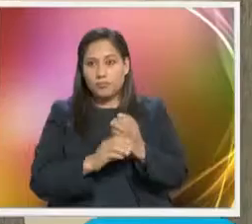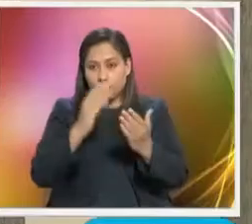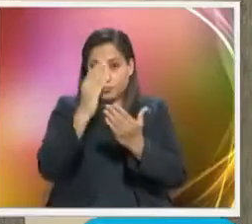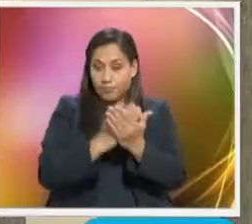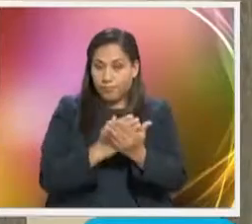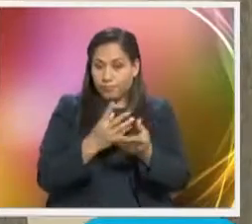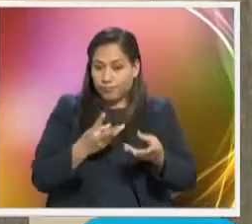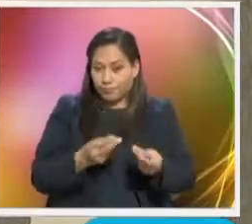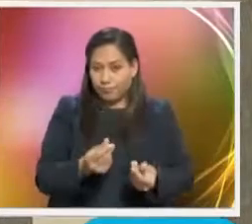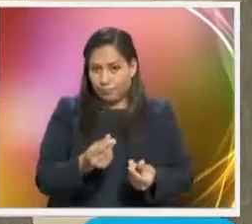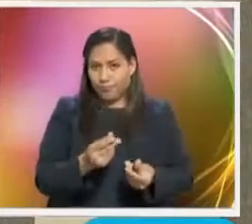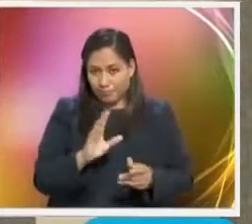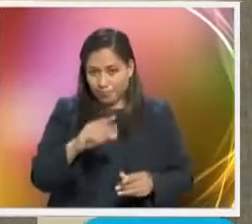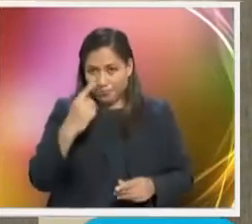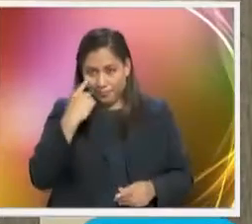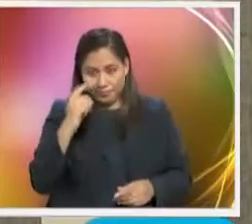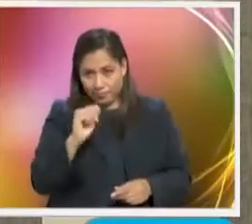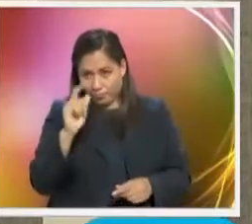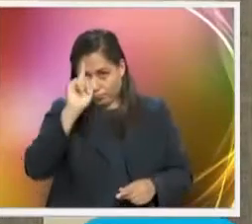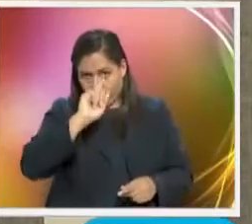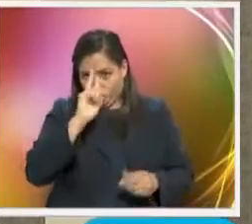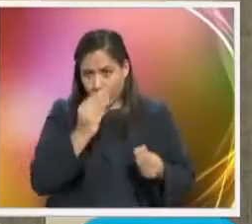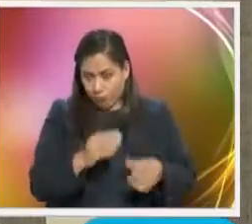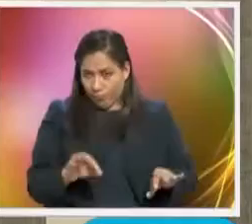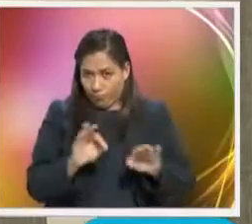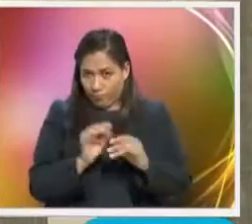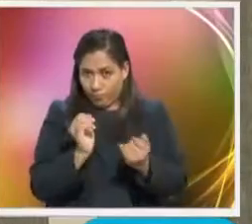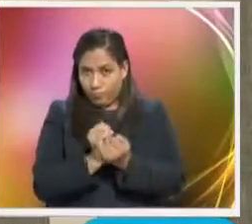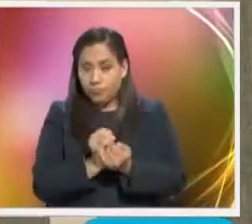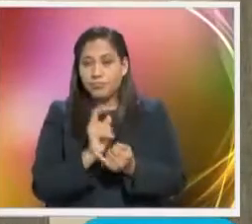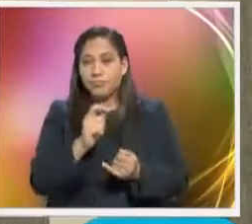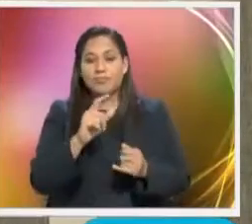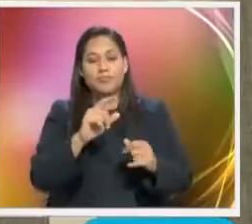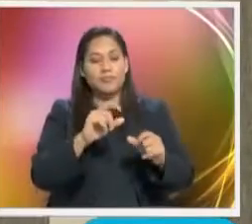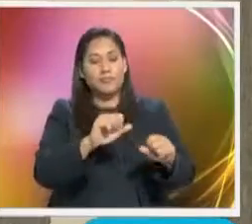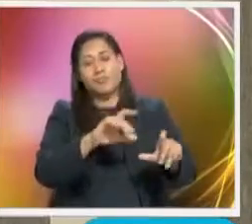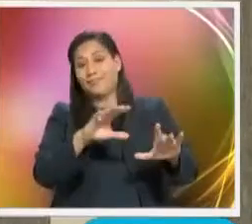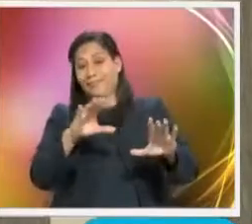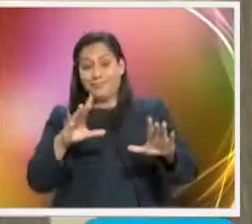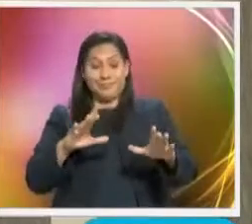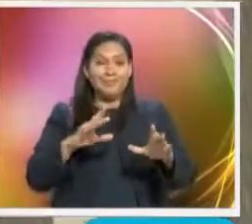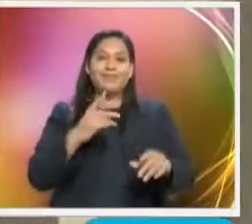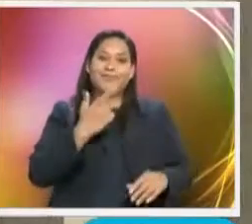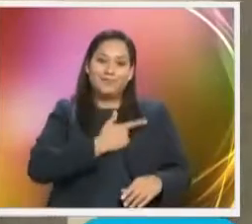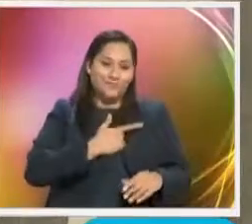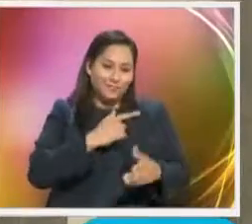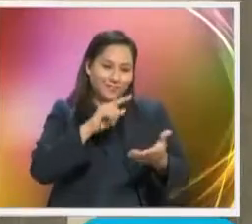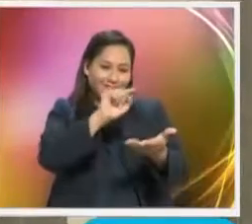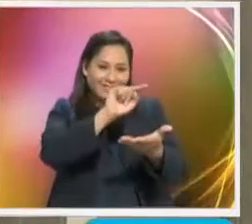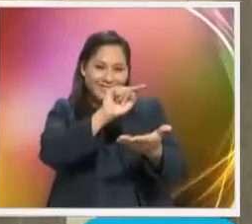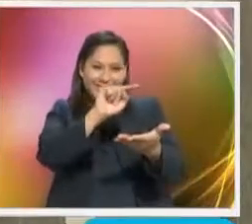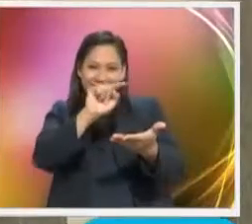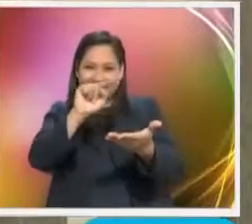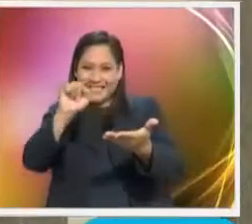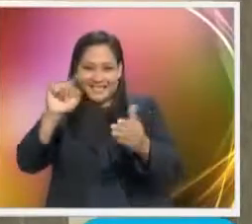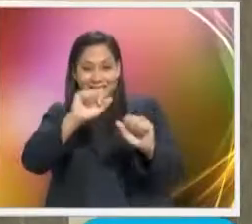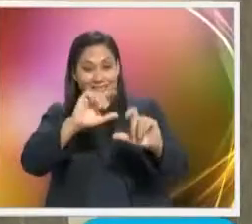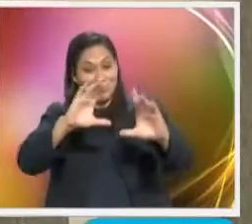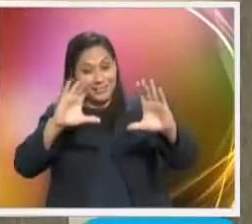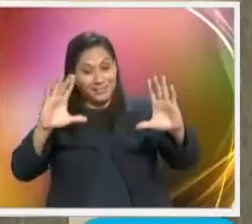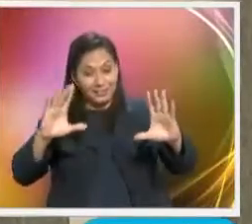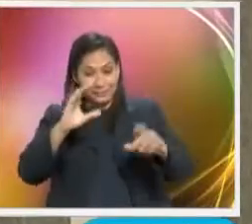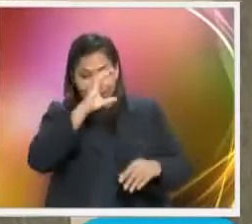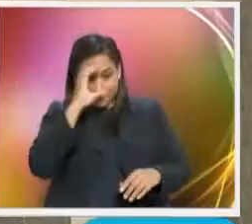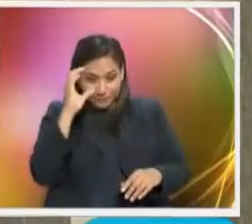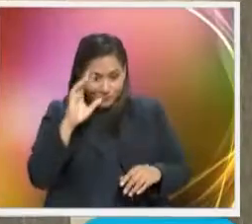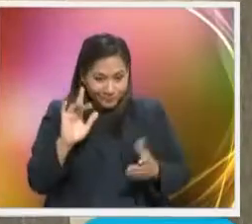la batería. Ok, otro de los tips que es importante, ajustar el brillo de la pantalla. A todos nos gusta la pantalla brillante y más si estamos viendo